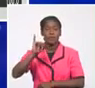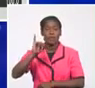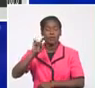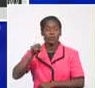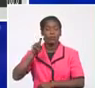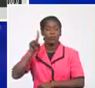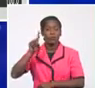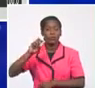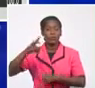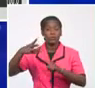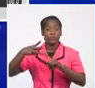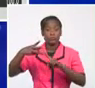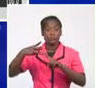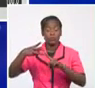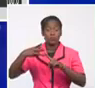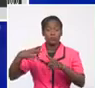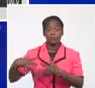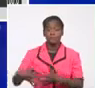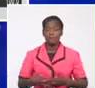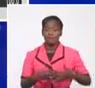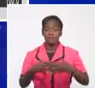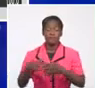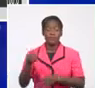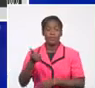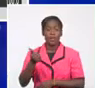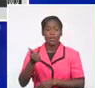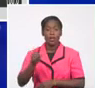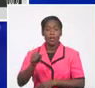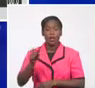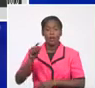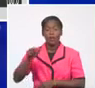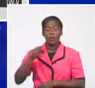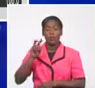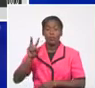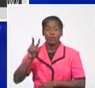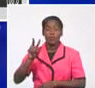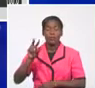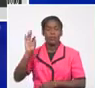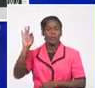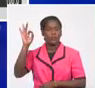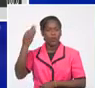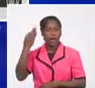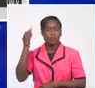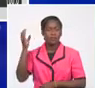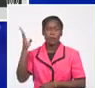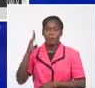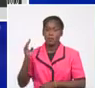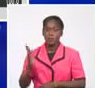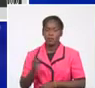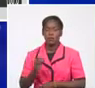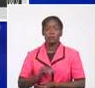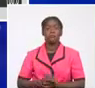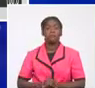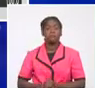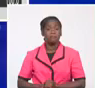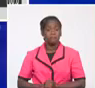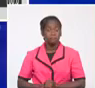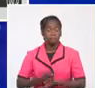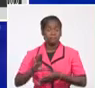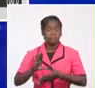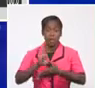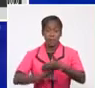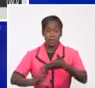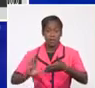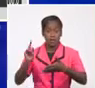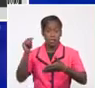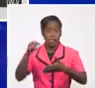Estados Unidos con el 10,2%, y de ahí Francia. Brasil sigue en la región de las Américas aportando